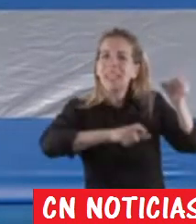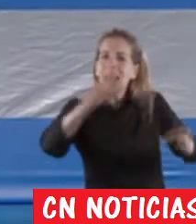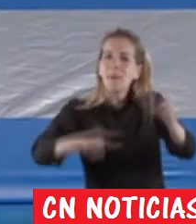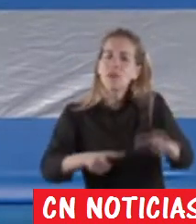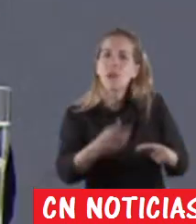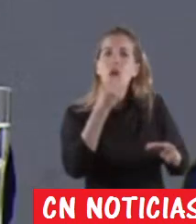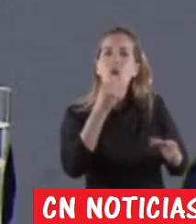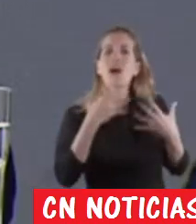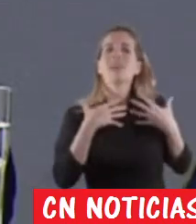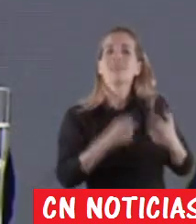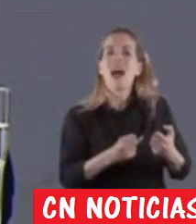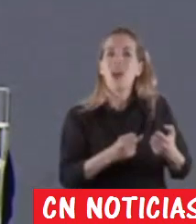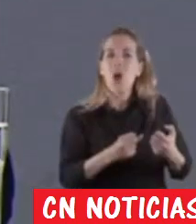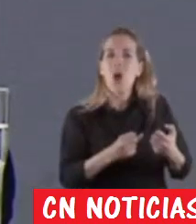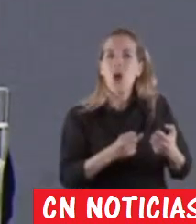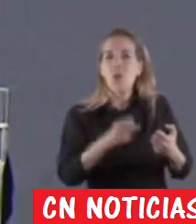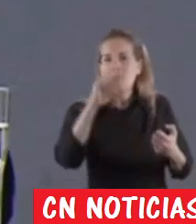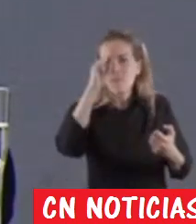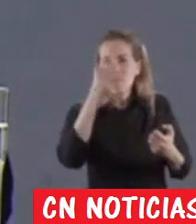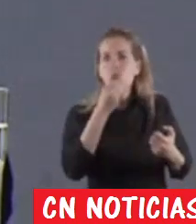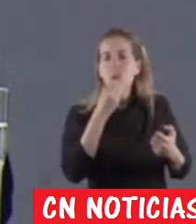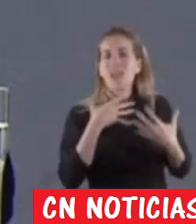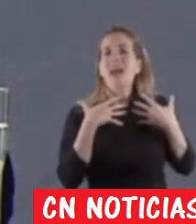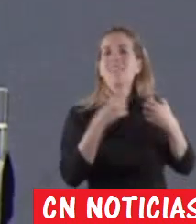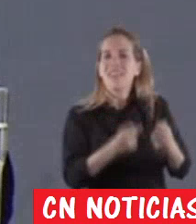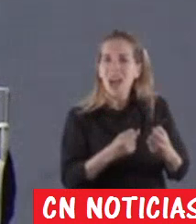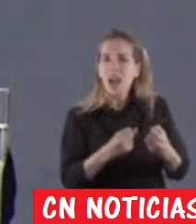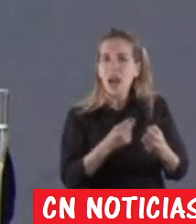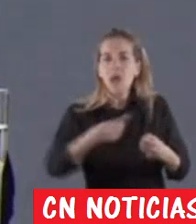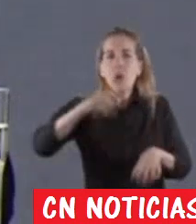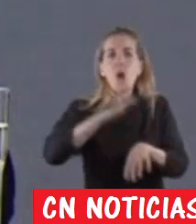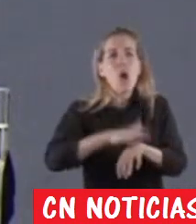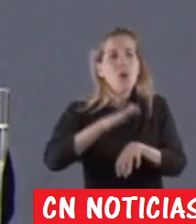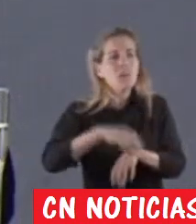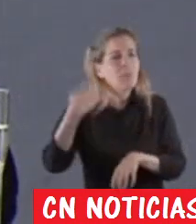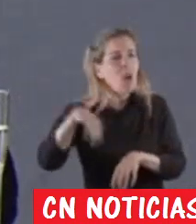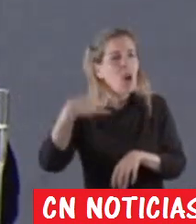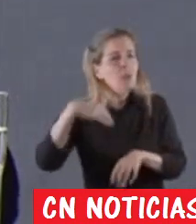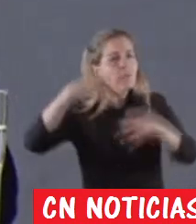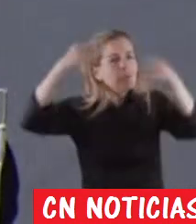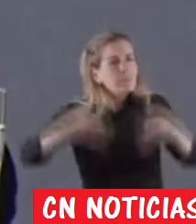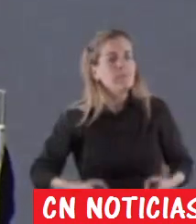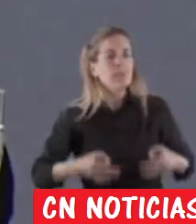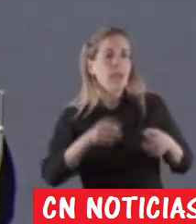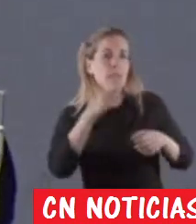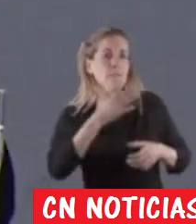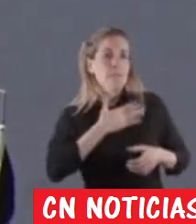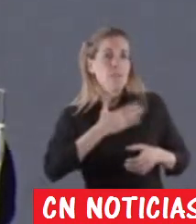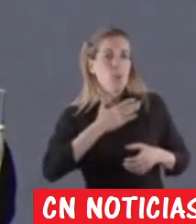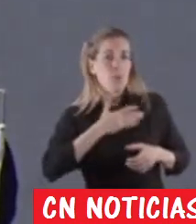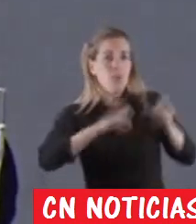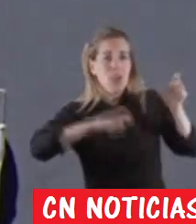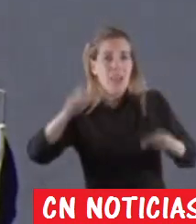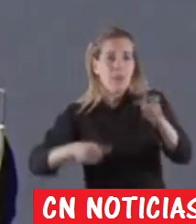distintas. Tenemos que hacer que a nuestra gente le lleguen los productos que el cuerpo humano necesita en